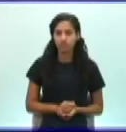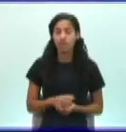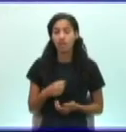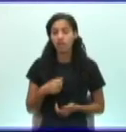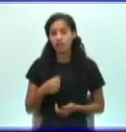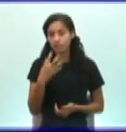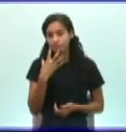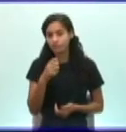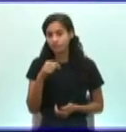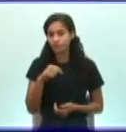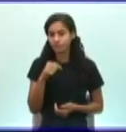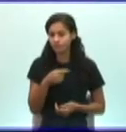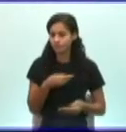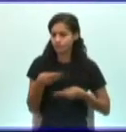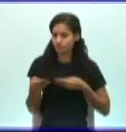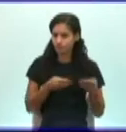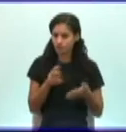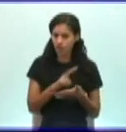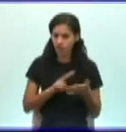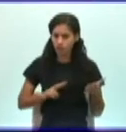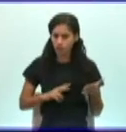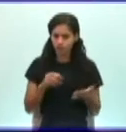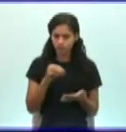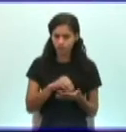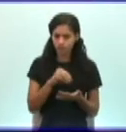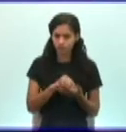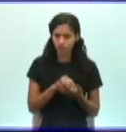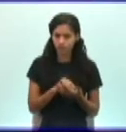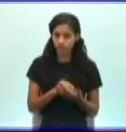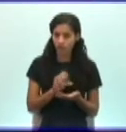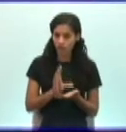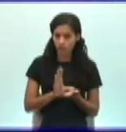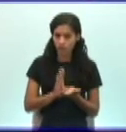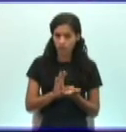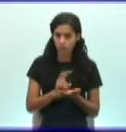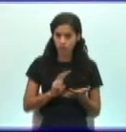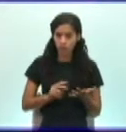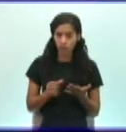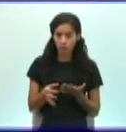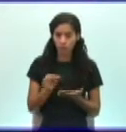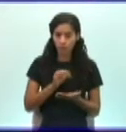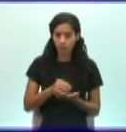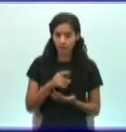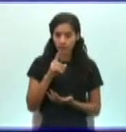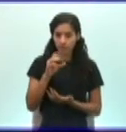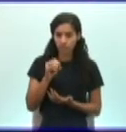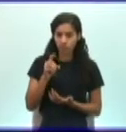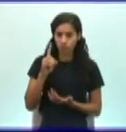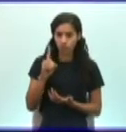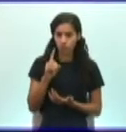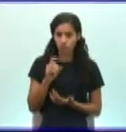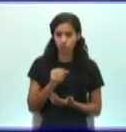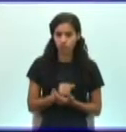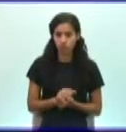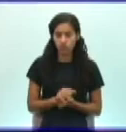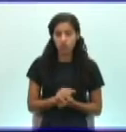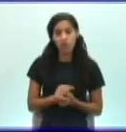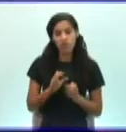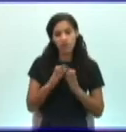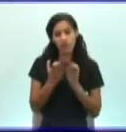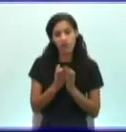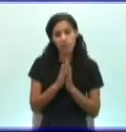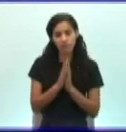compartir con ustedes la lectura que aparece en su libro, en la página 111. Familiares, por